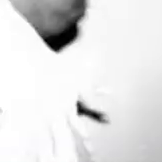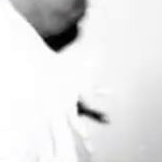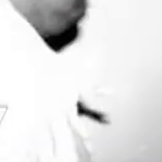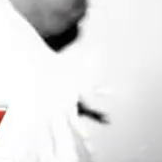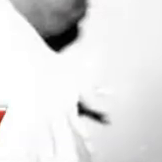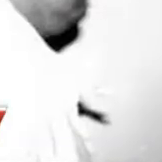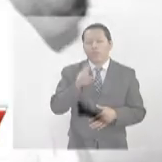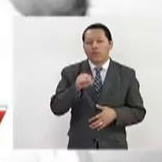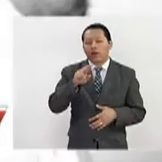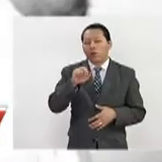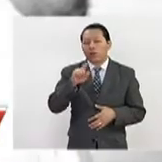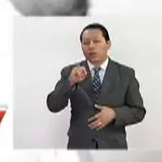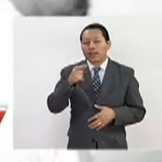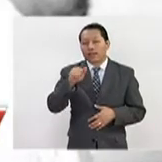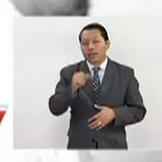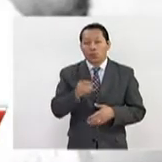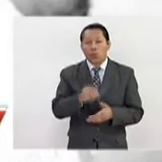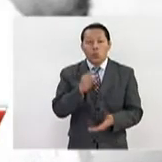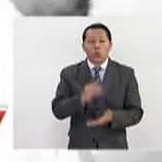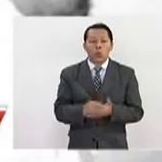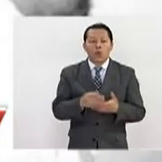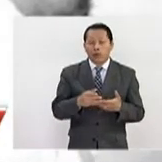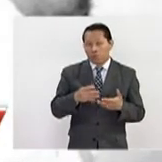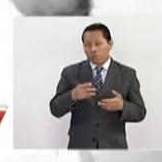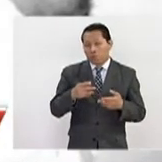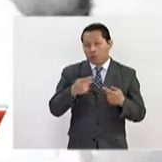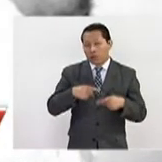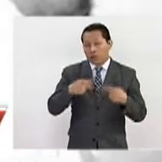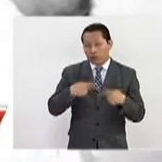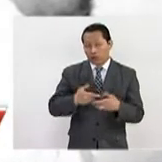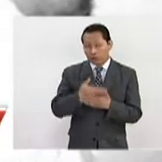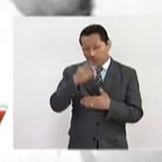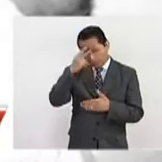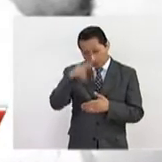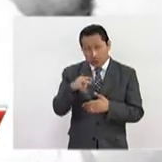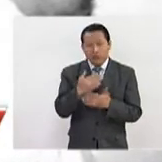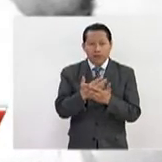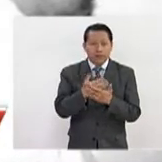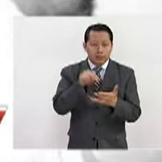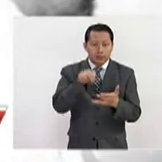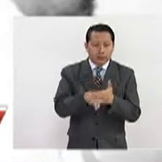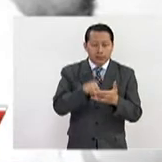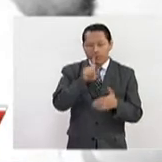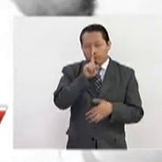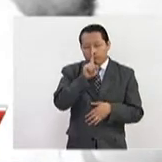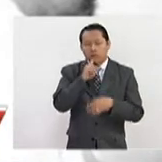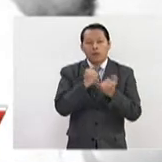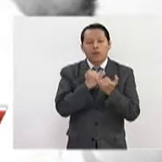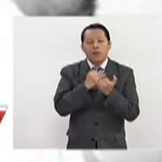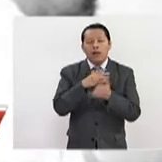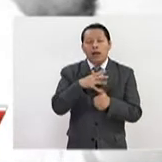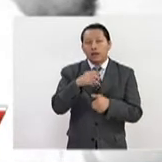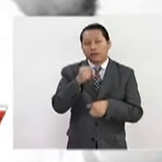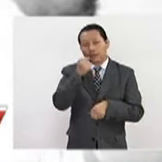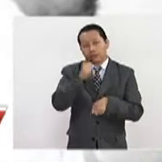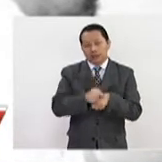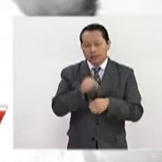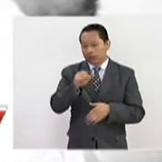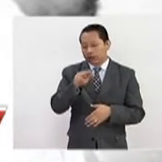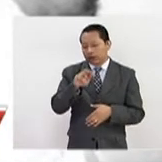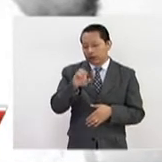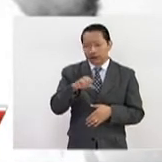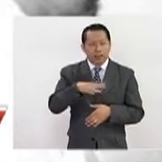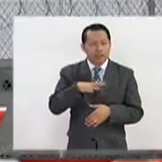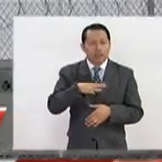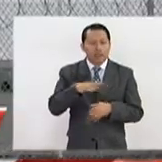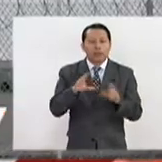Rubén Rodríguez Cárdenas no es el único connacional que se encuentra en espera de su ejecución. De acuerdo a la Secretaría de Relaciones